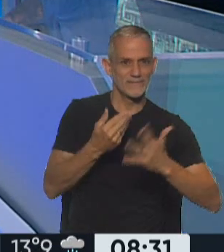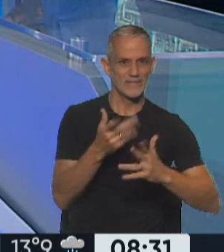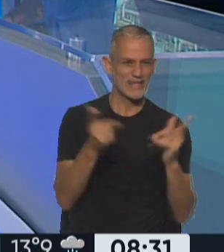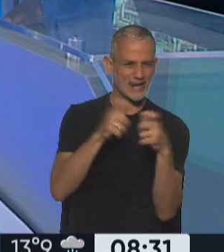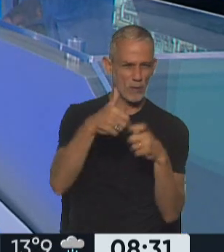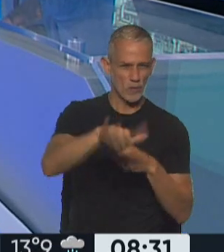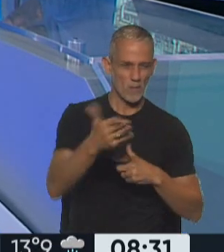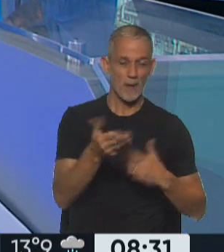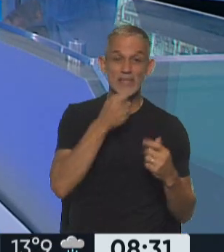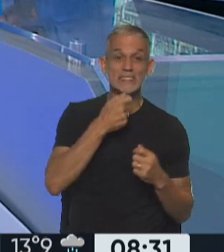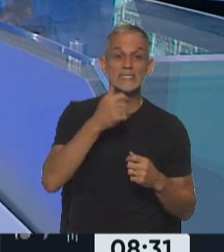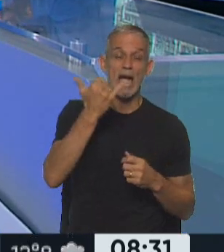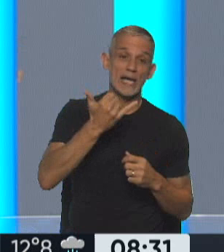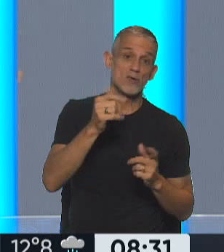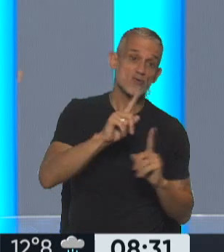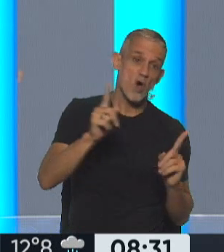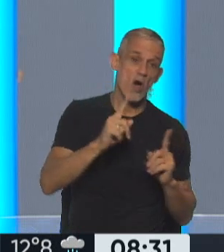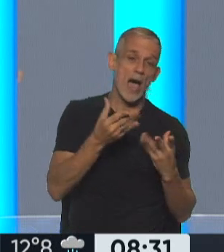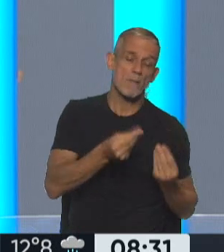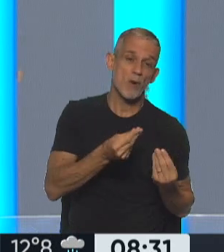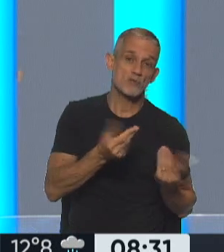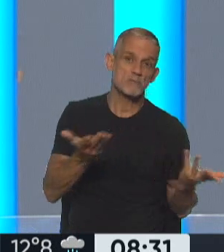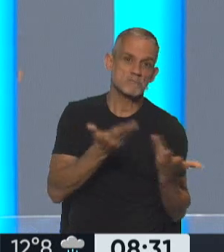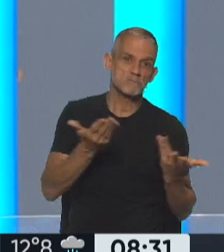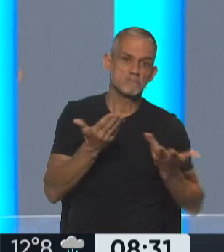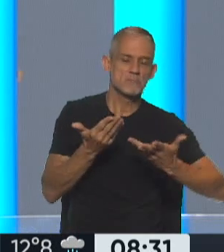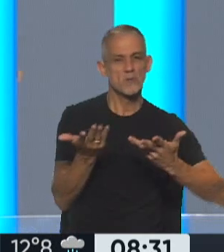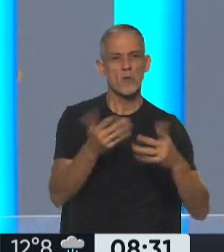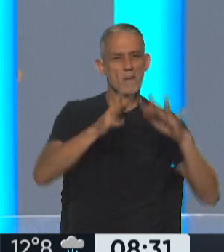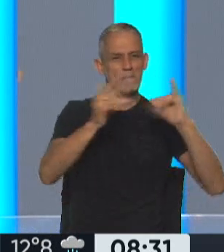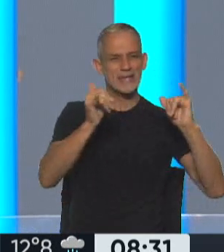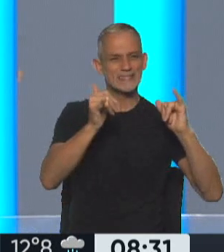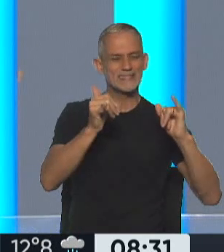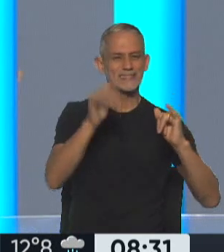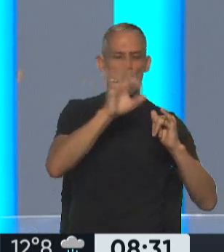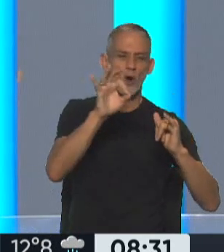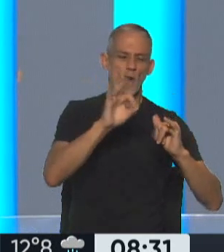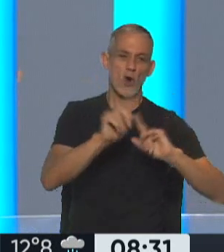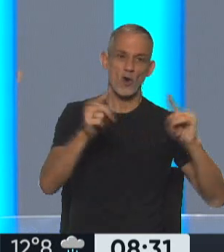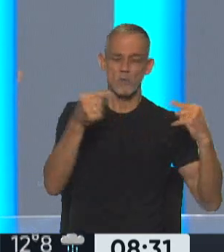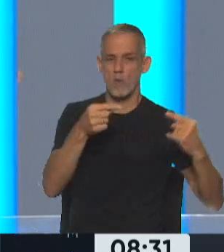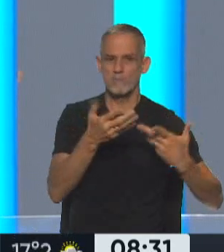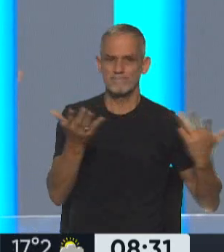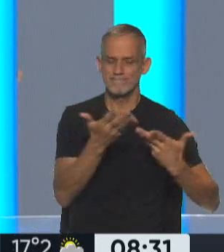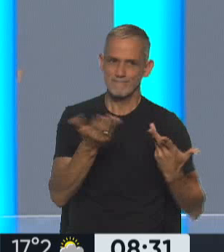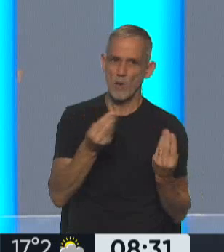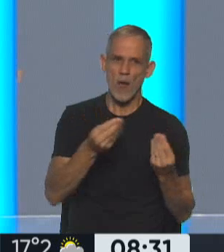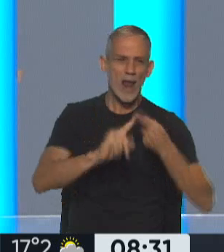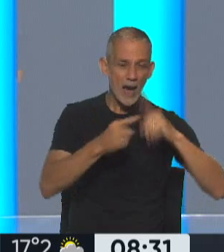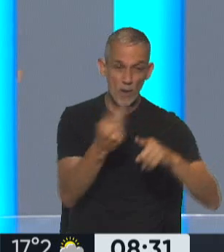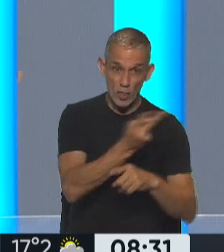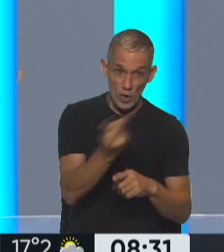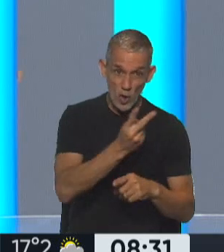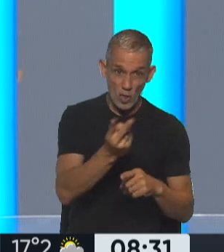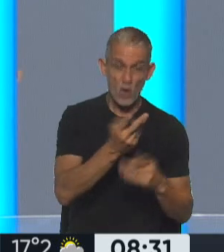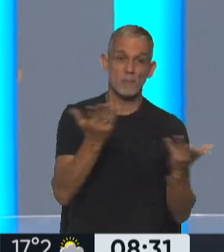la definición si habrá o no humo blanco como se suele decidir si si habrá o no un acuerdo para